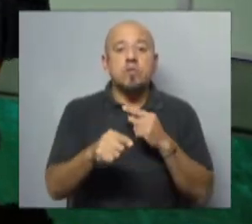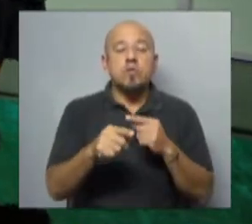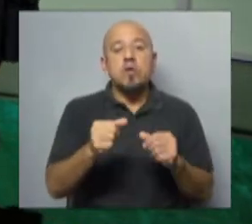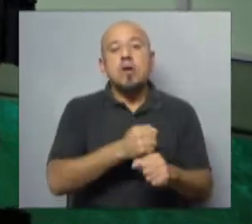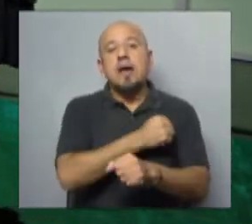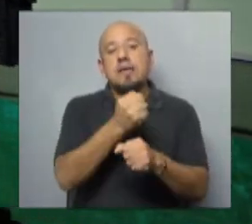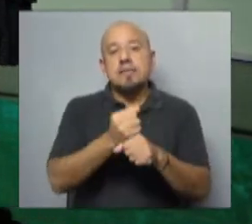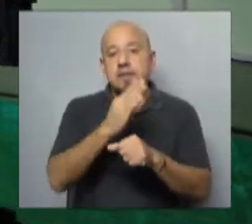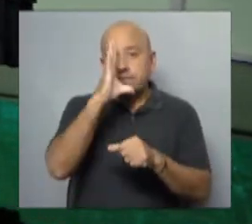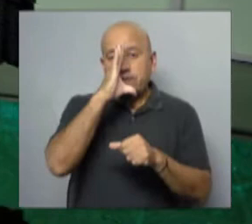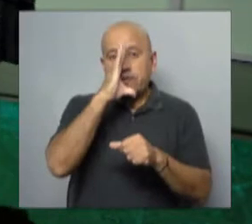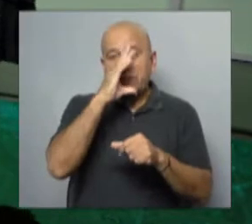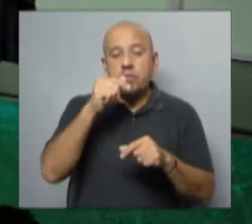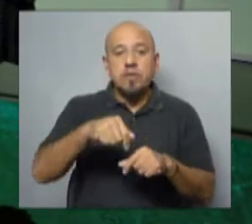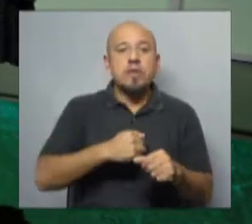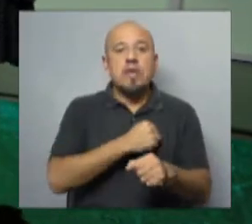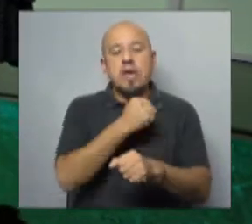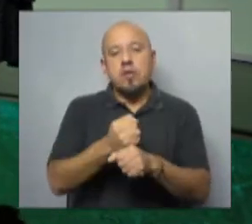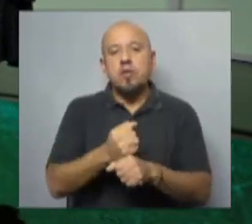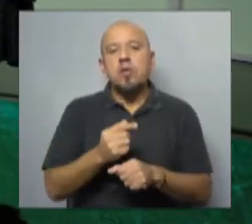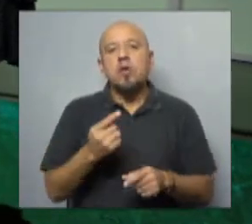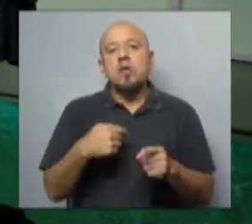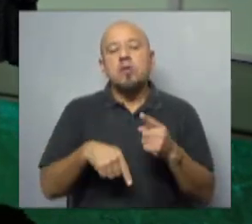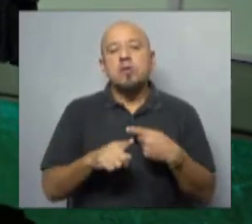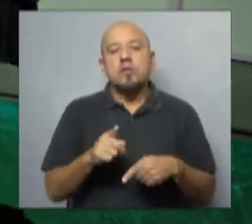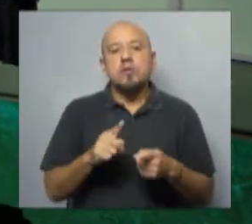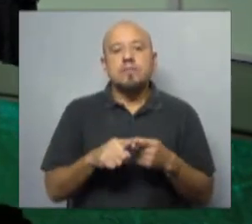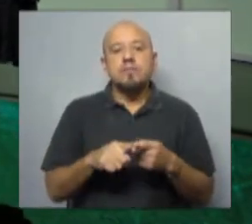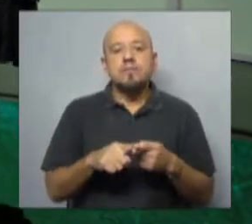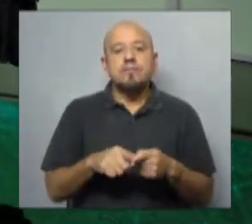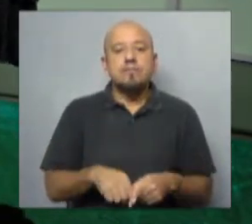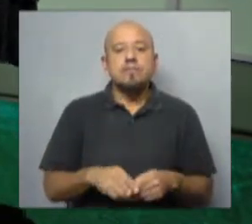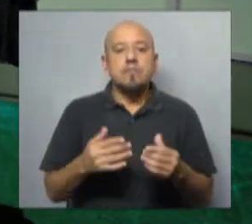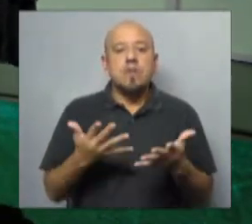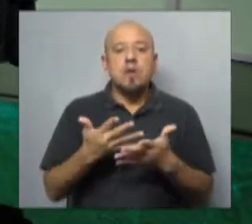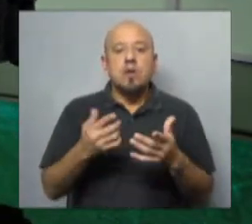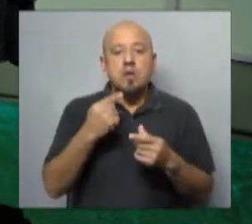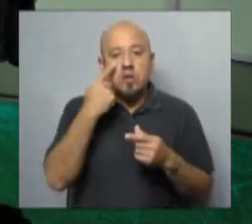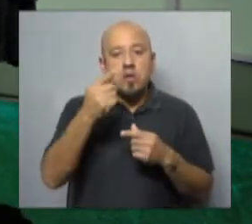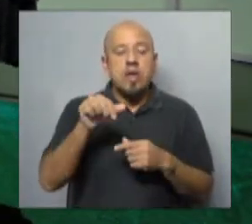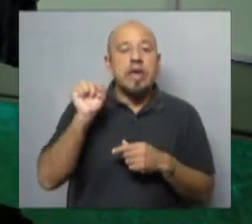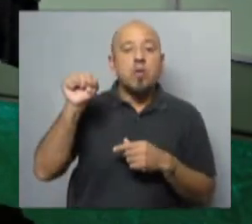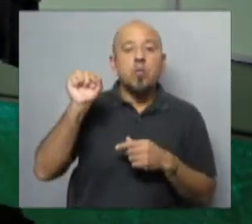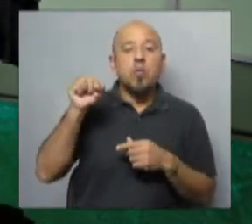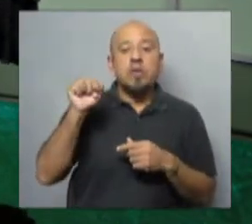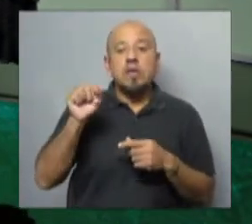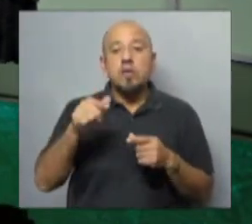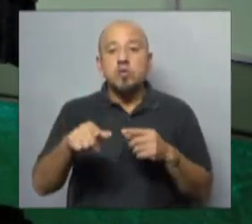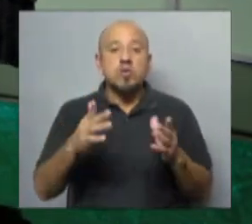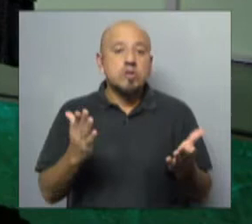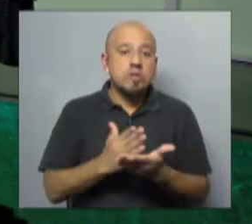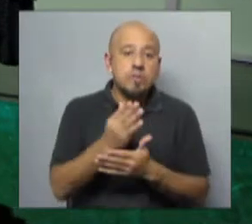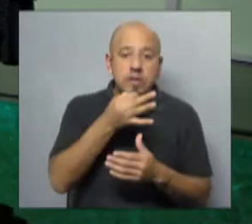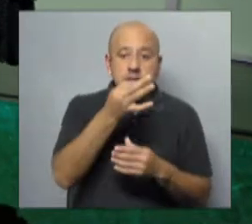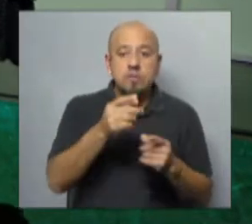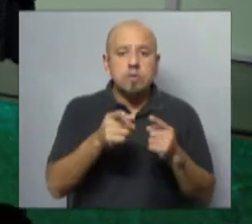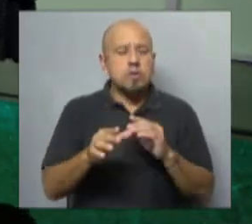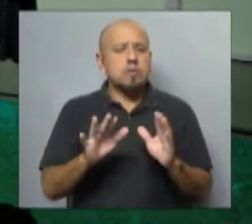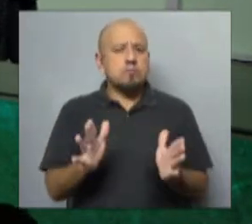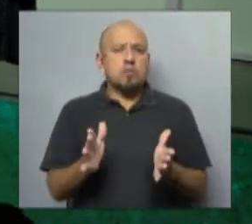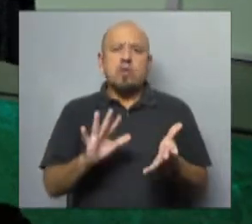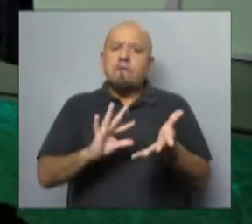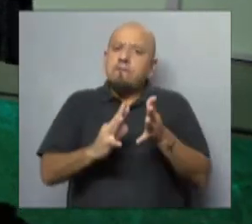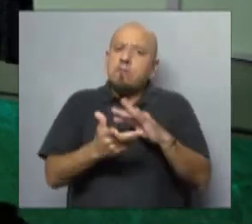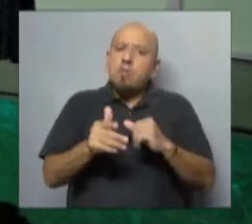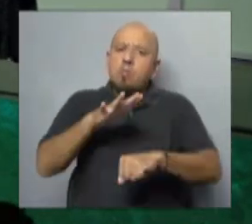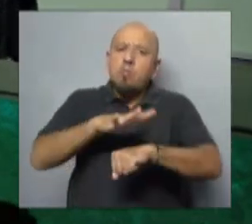de este año entonces por lo general lo que lo que tenemos con las encuestas y lo que siempre decimos con la encuesta es que nos da una foto de